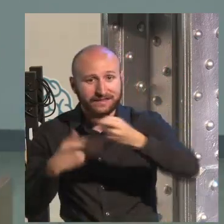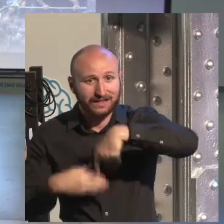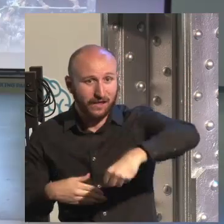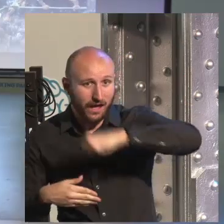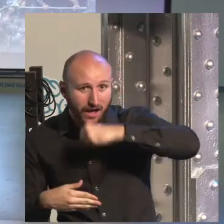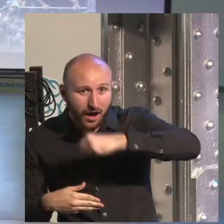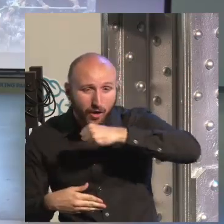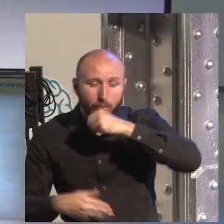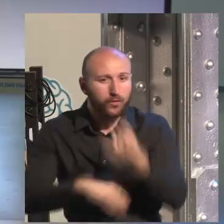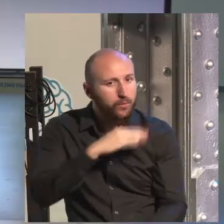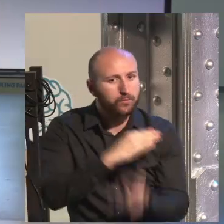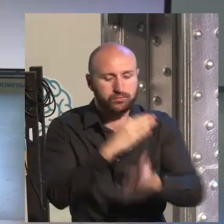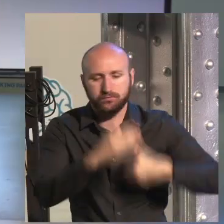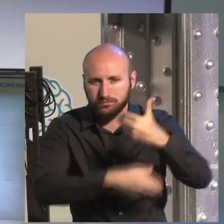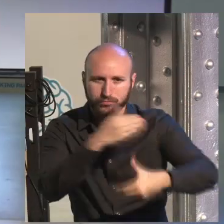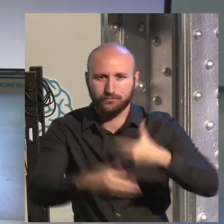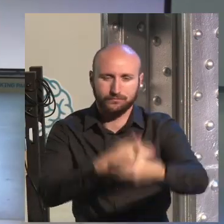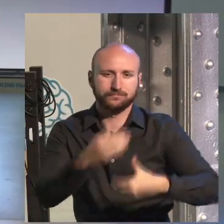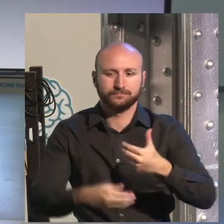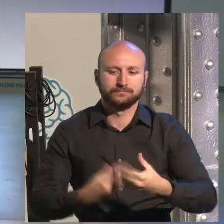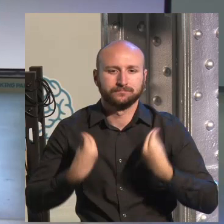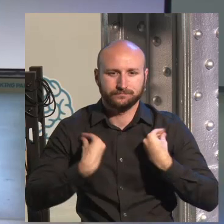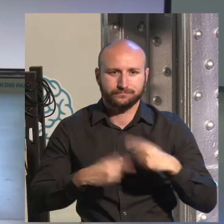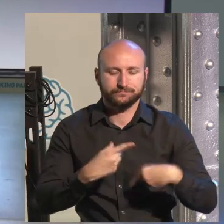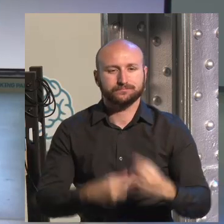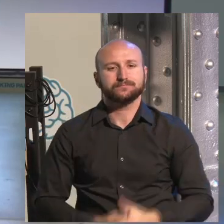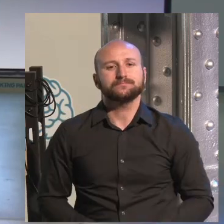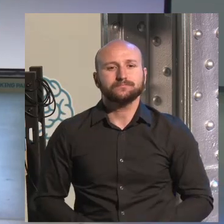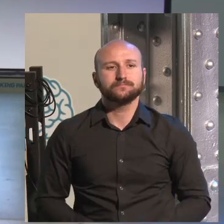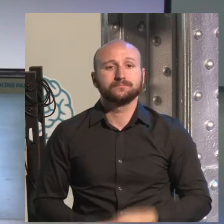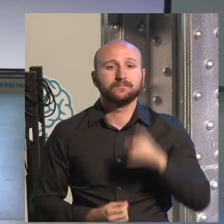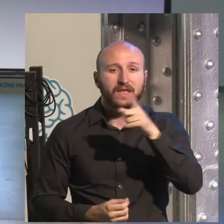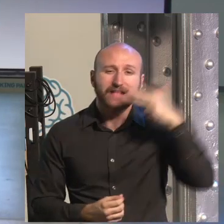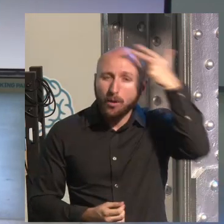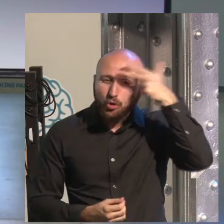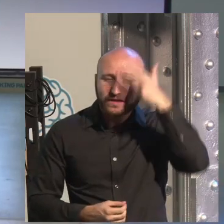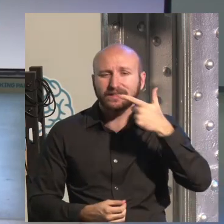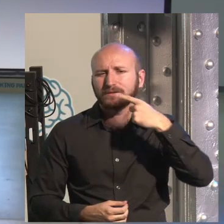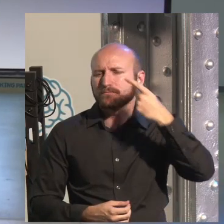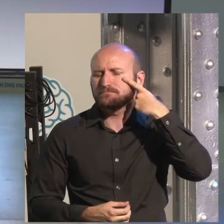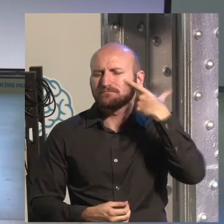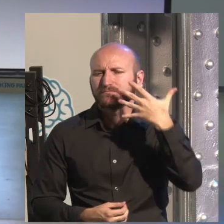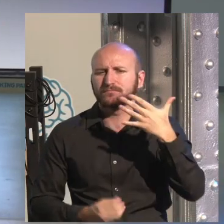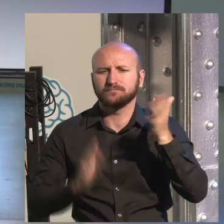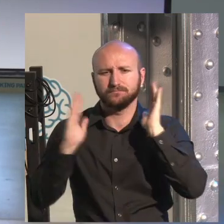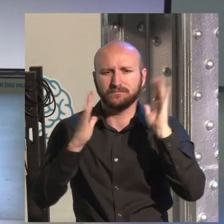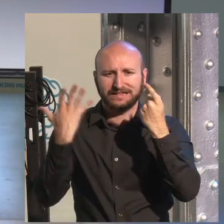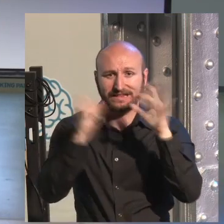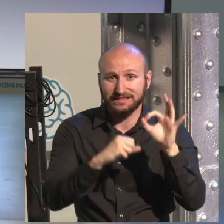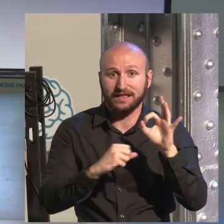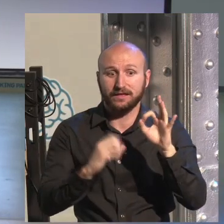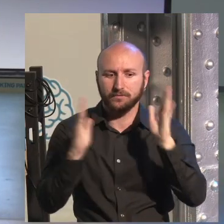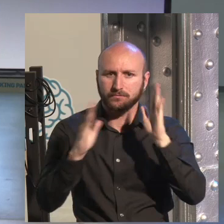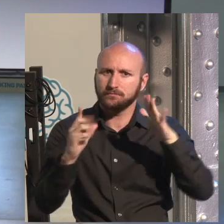continuidad de la especie. Bueno, esta es una hipótesis que fue muy popular en los años 60 en